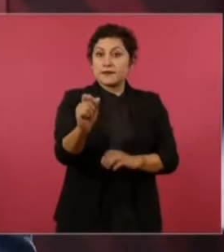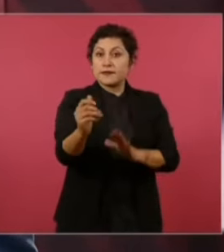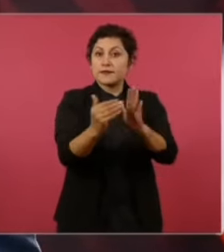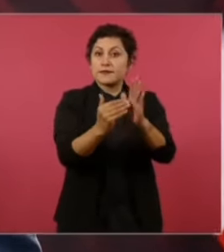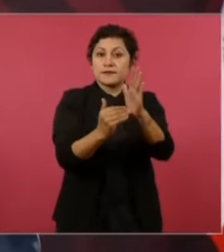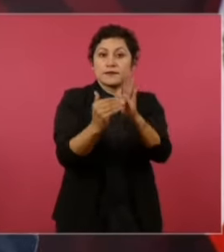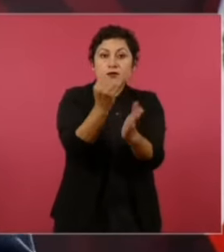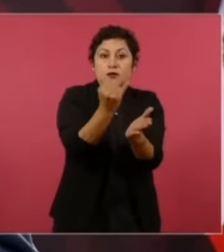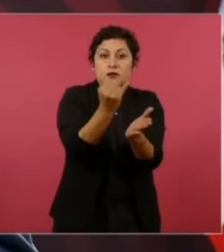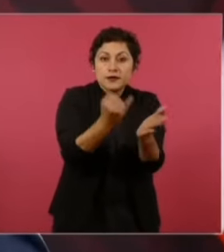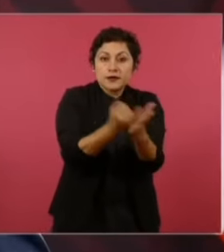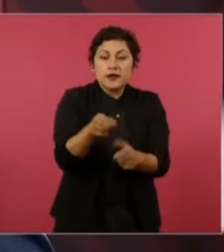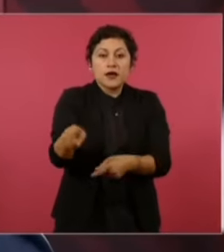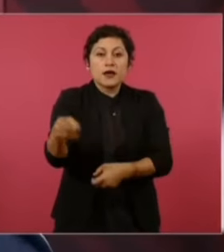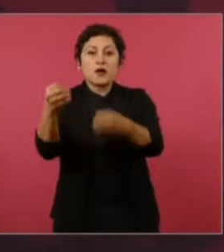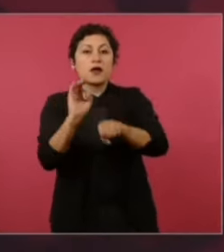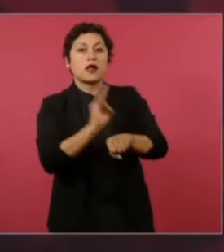pesos.